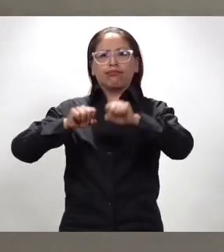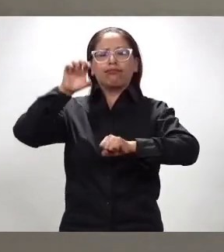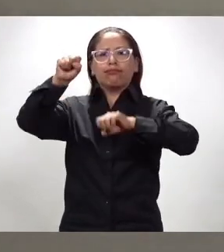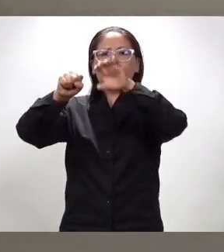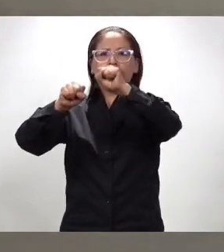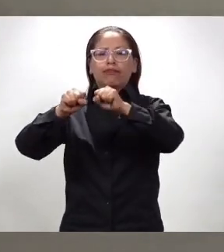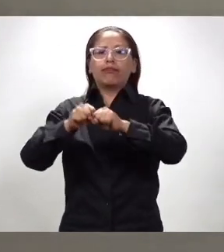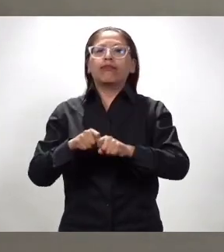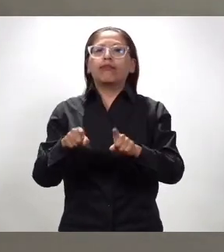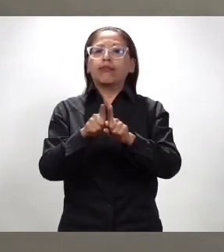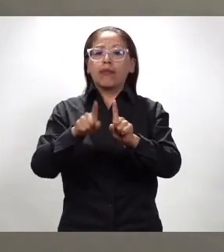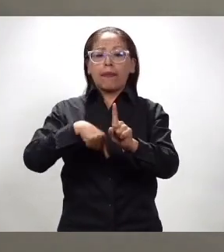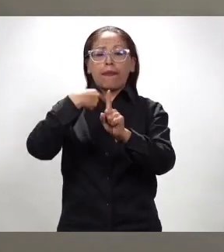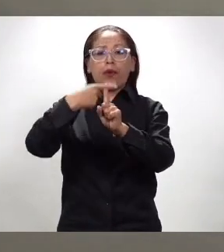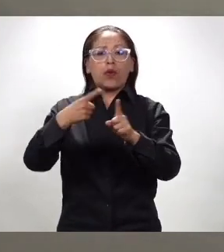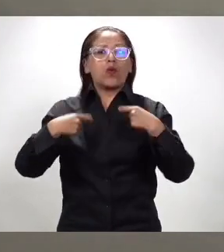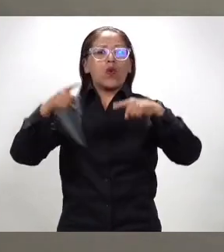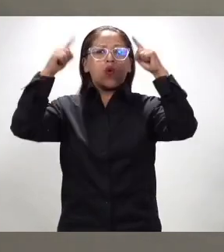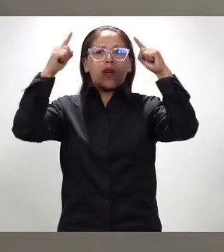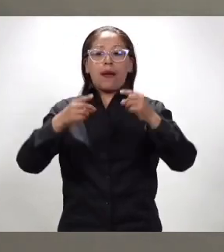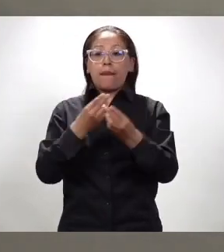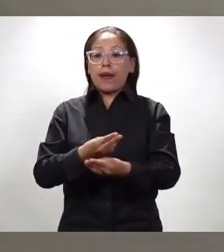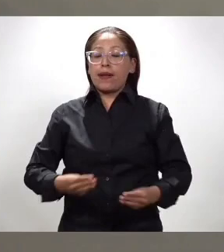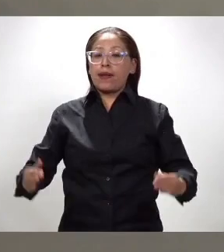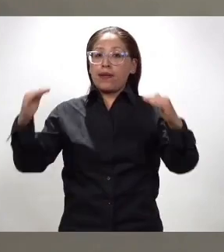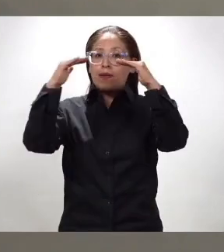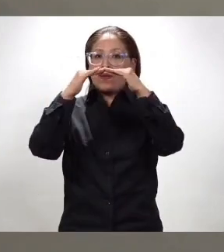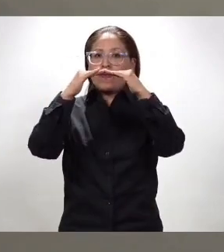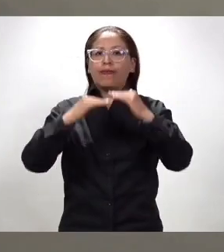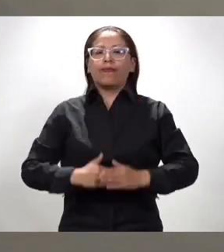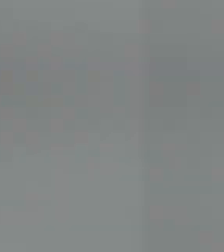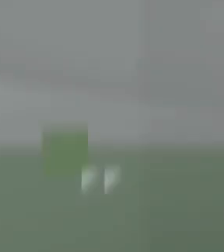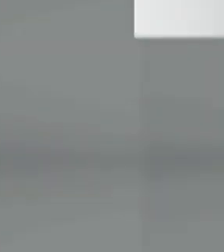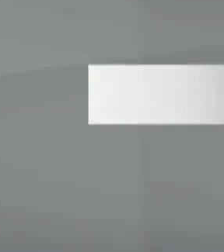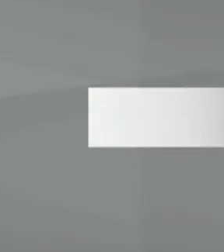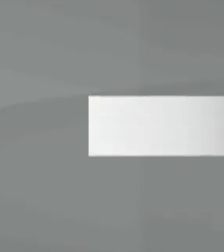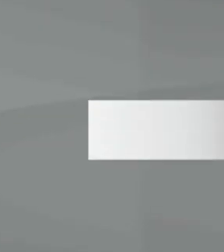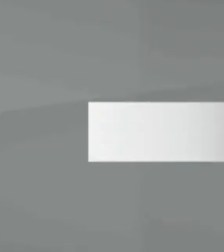resoluciones estructurales y acciones afirmativas para lograr la igualdad material.